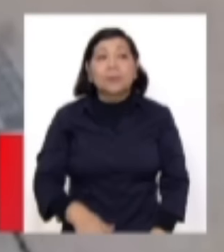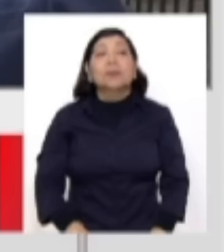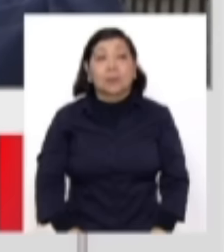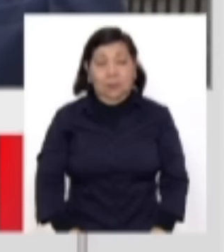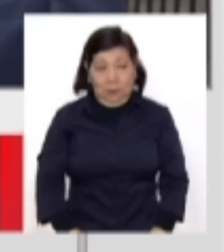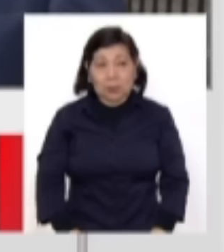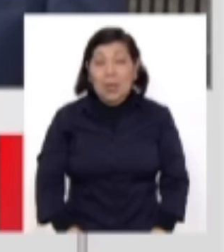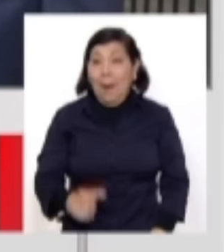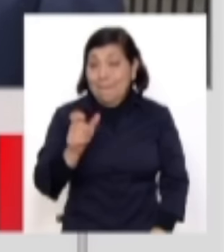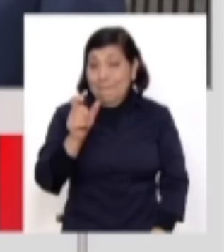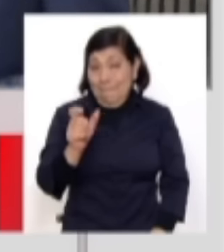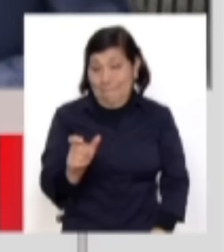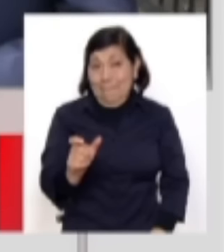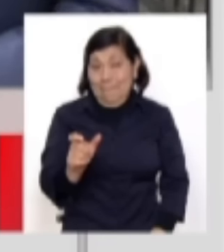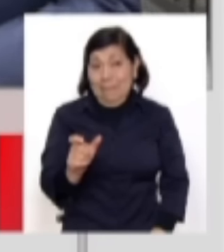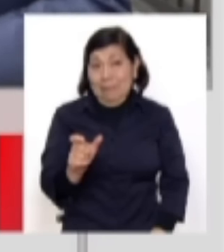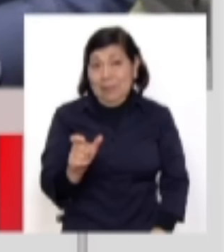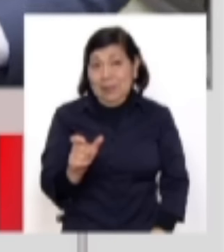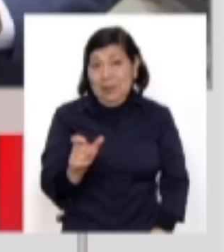Así es, a la persona que